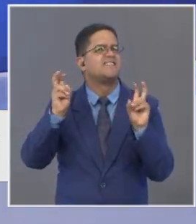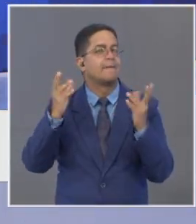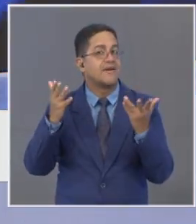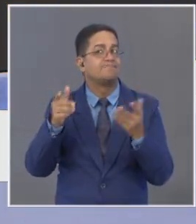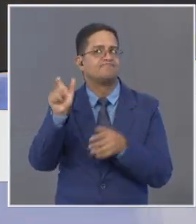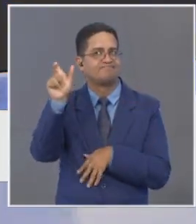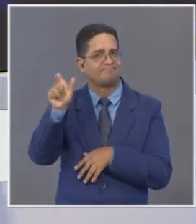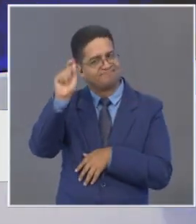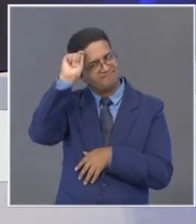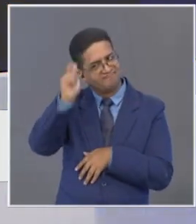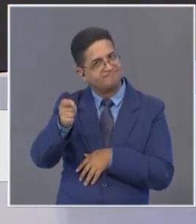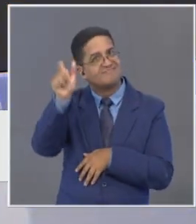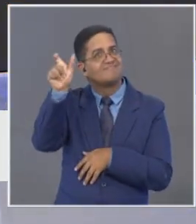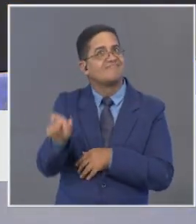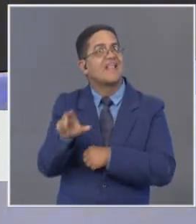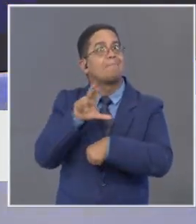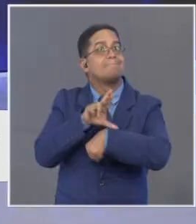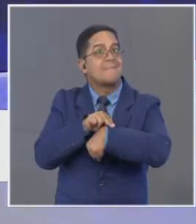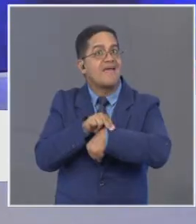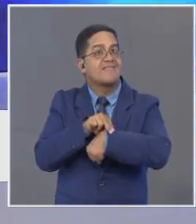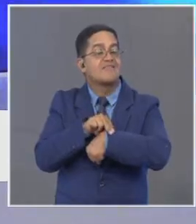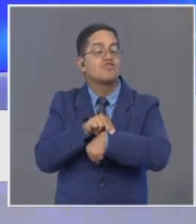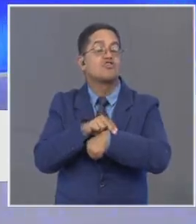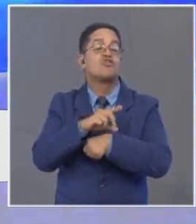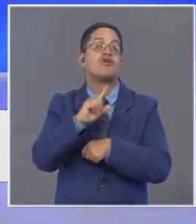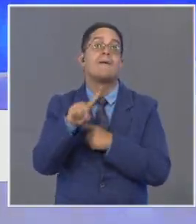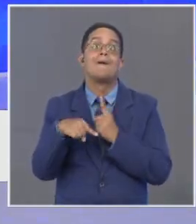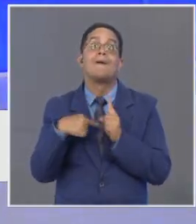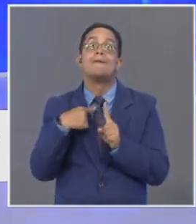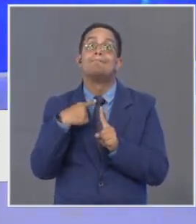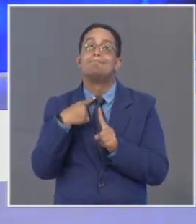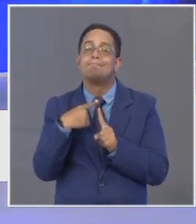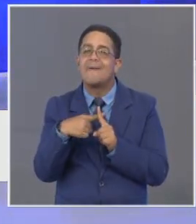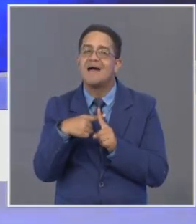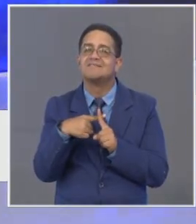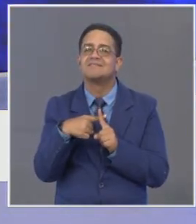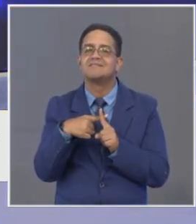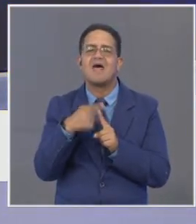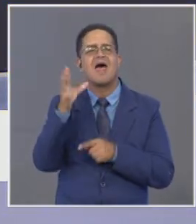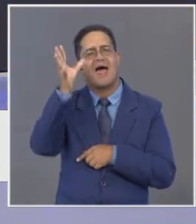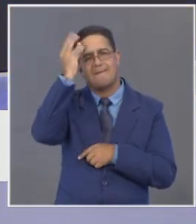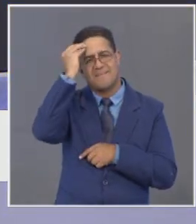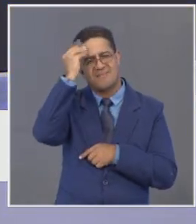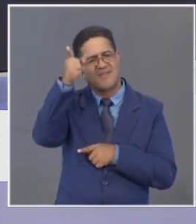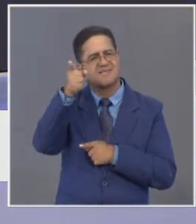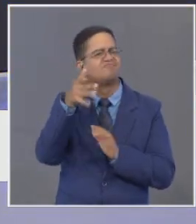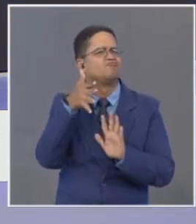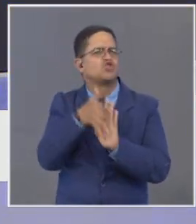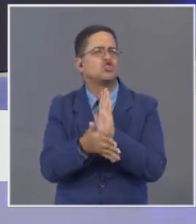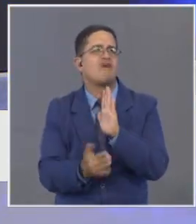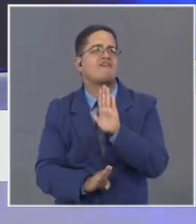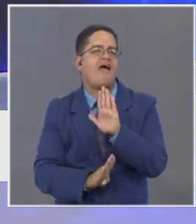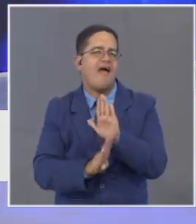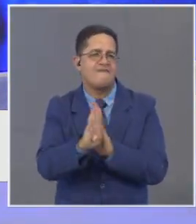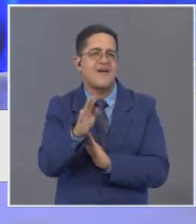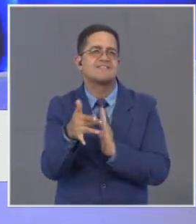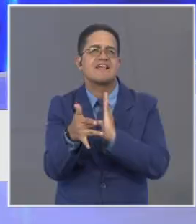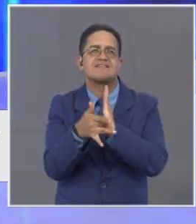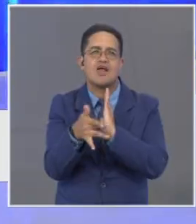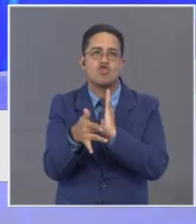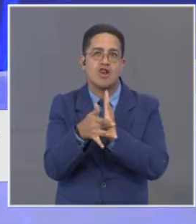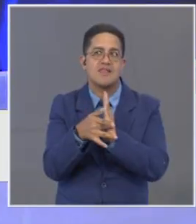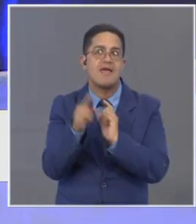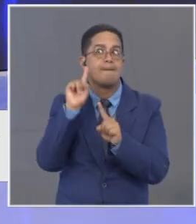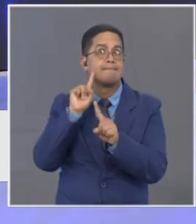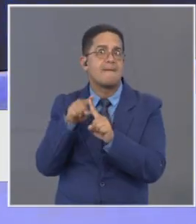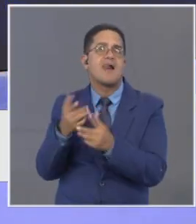los médicos venezolanos. Pero además vamos a combinar esos avances que es la inteligencia artificial. Ha llegado para darnos y